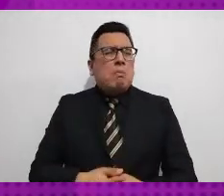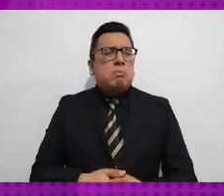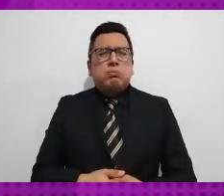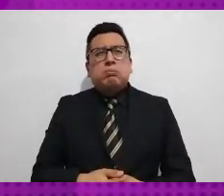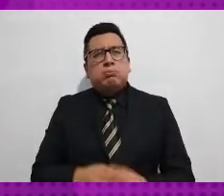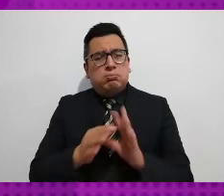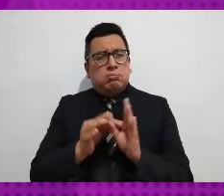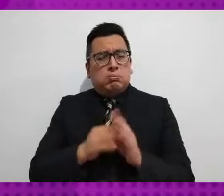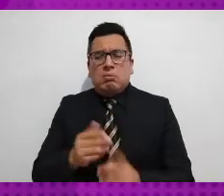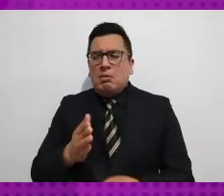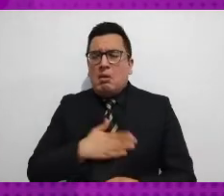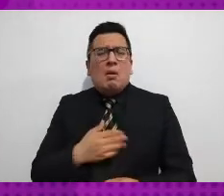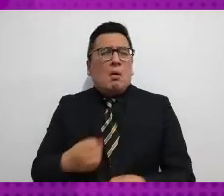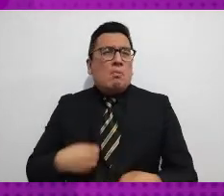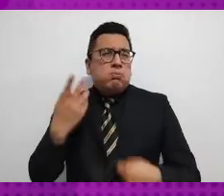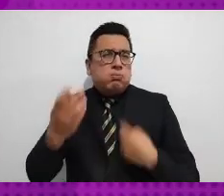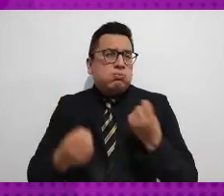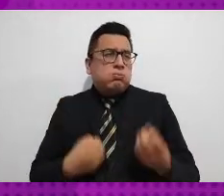es sin